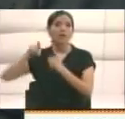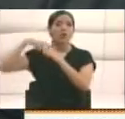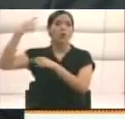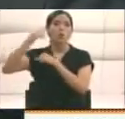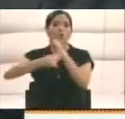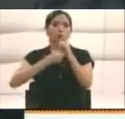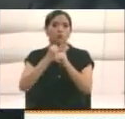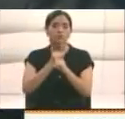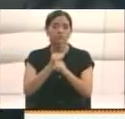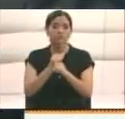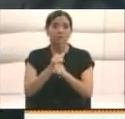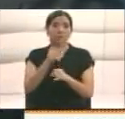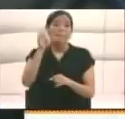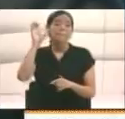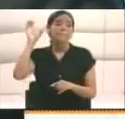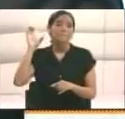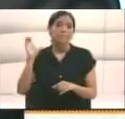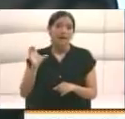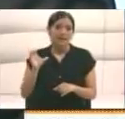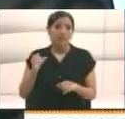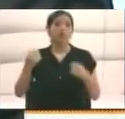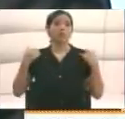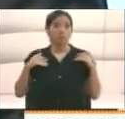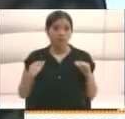Países que, por cierto,